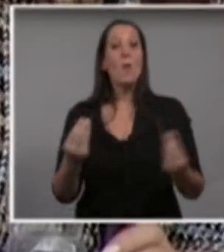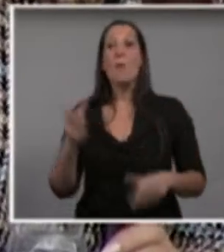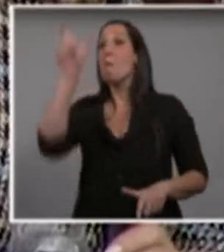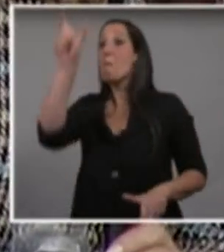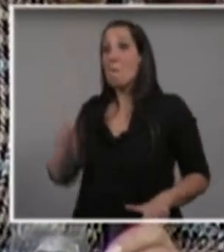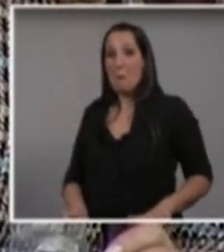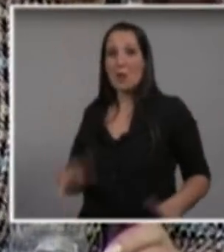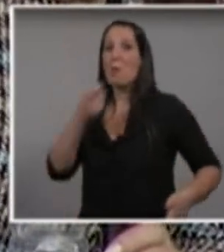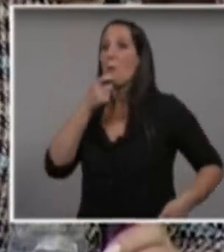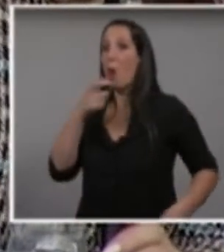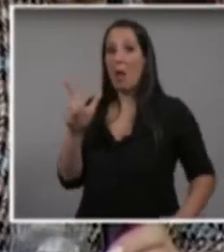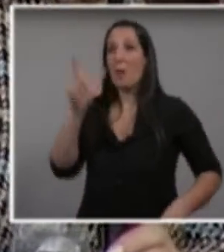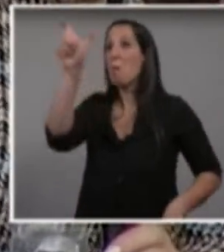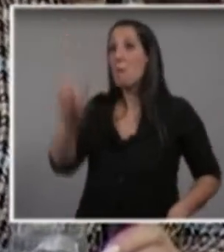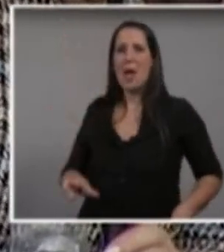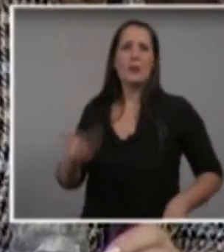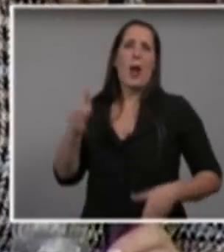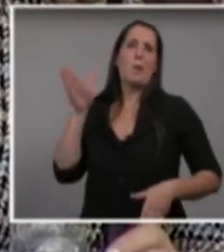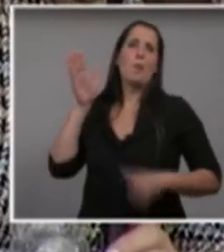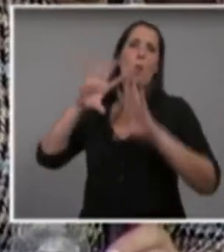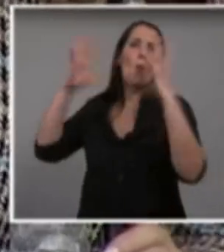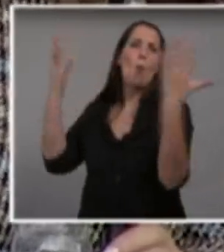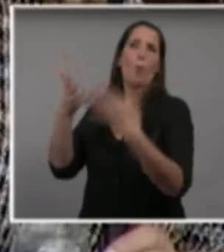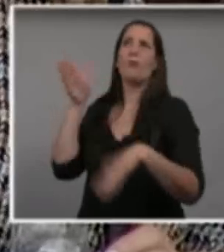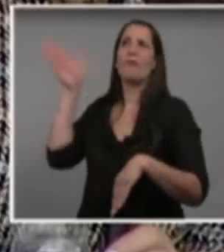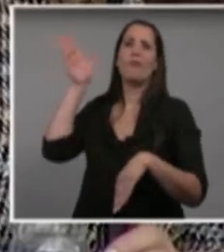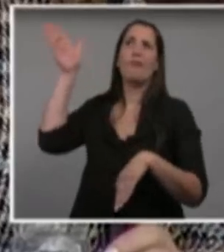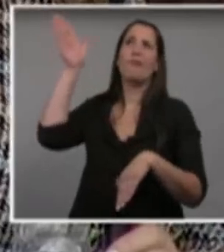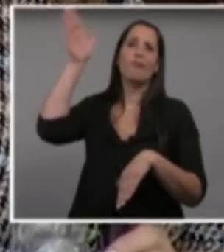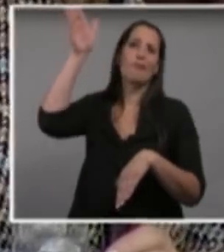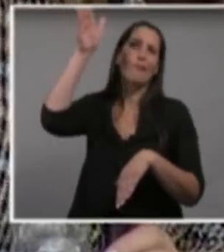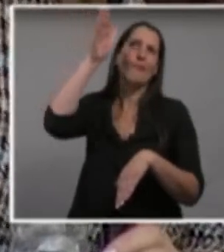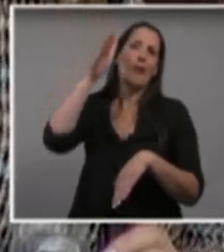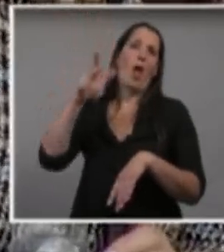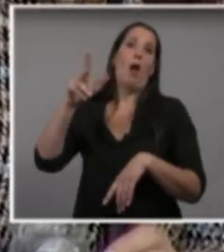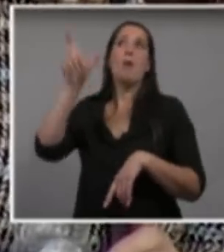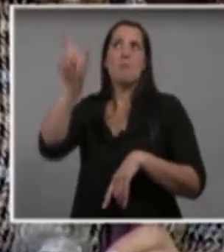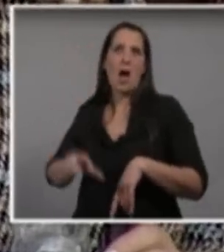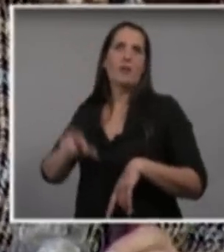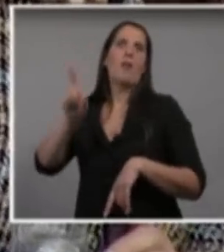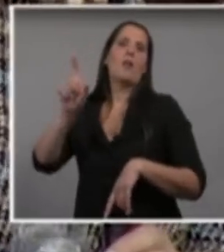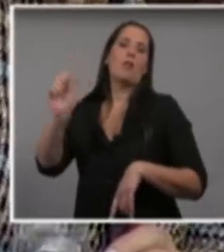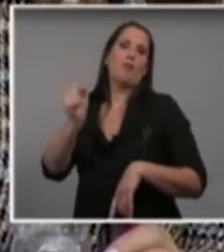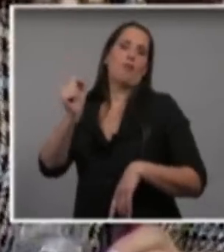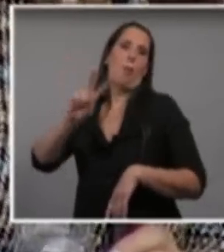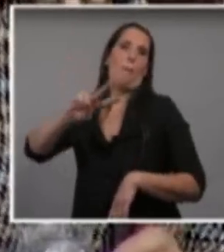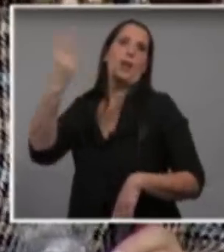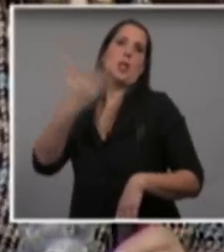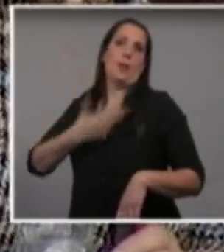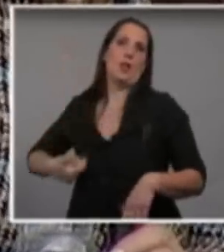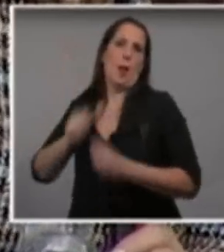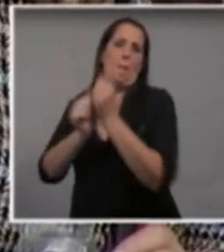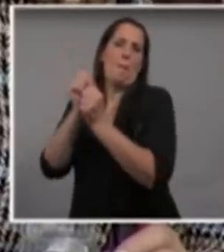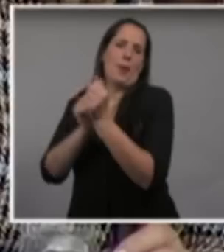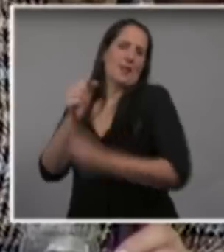Si alguien que recorre el mundo, si alguien que es vicepresidente de una de las multinacionales más importantes